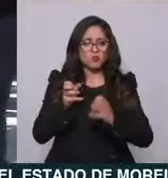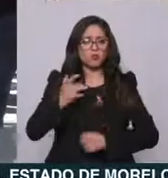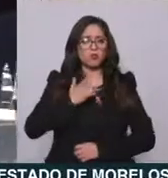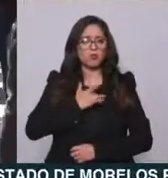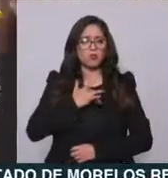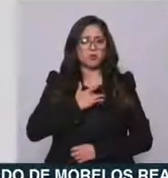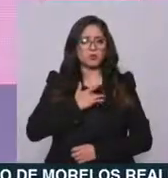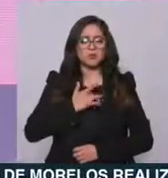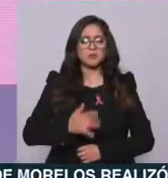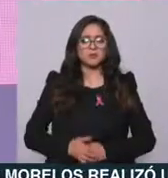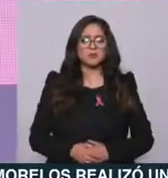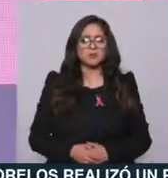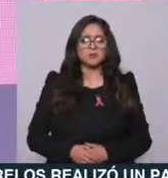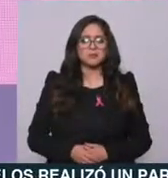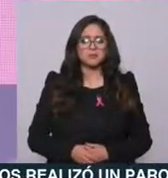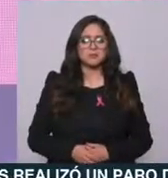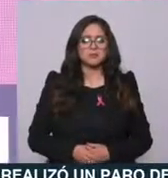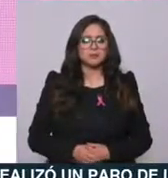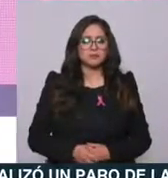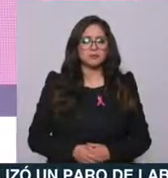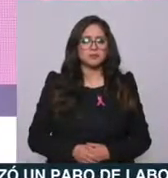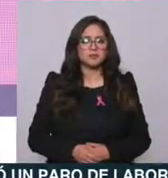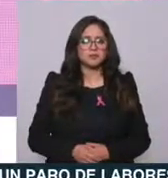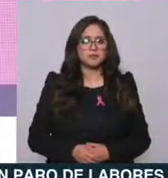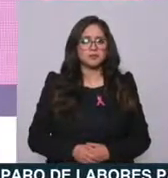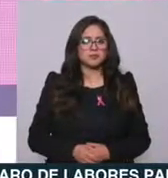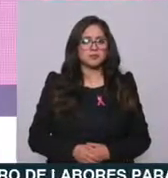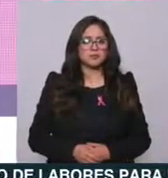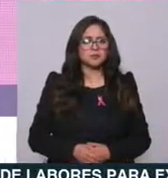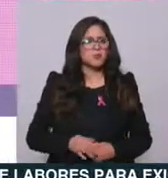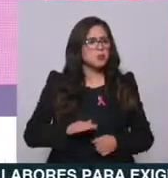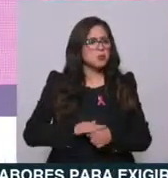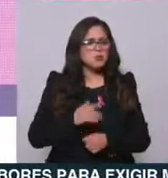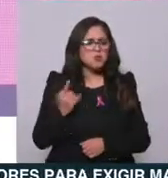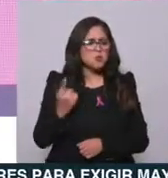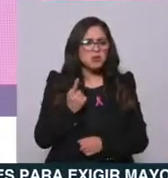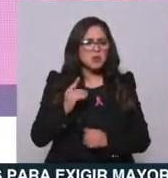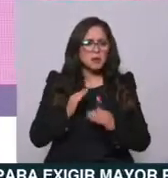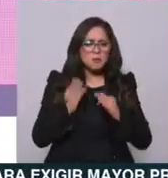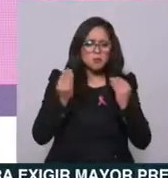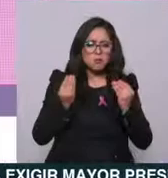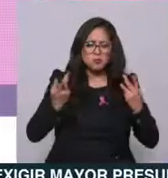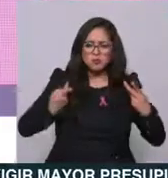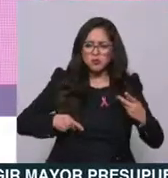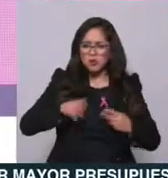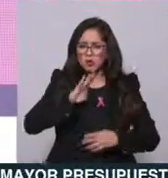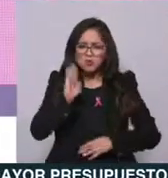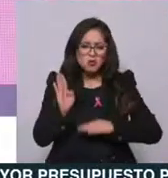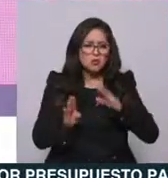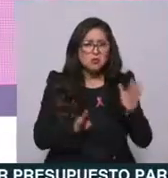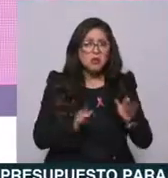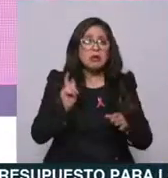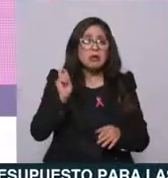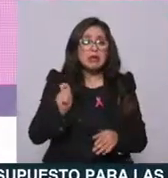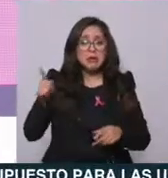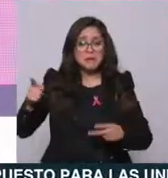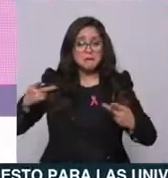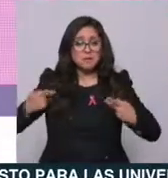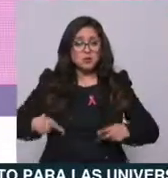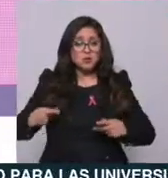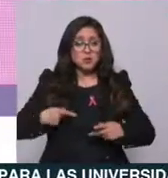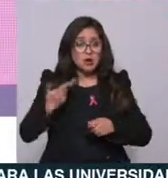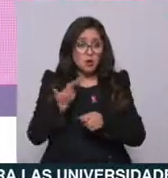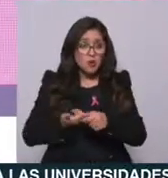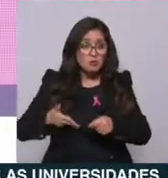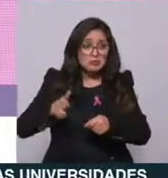órgano. Y uno de los problemas por qué tenemos estas elevadas tasas de mortalidad es porque algunas veces los pacientes no llegan a tiempo,